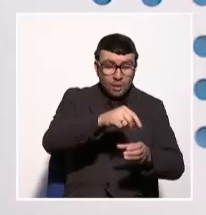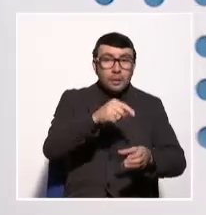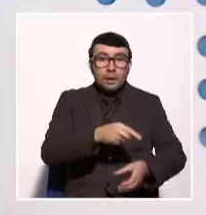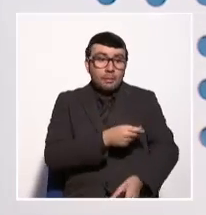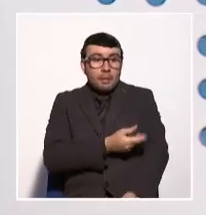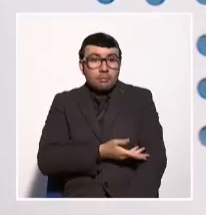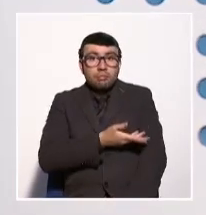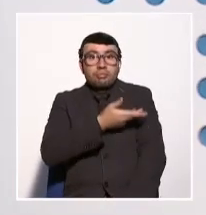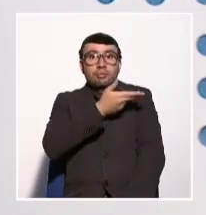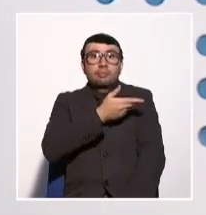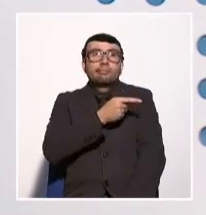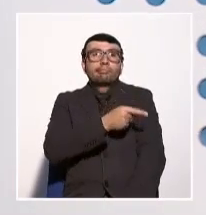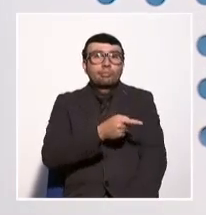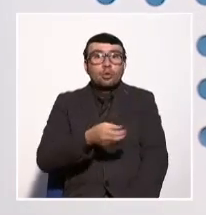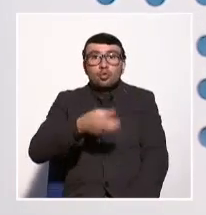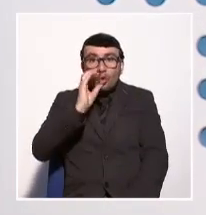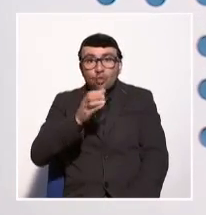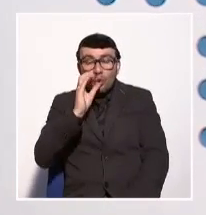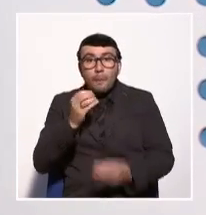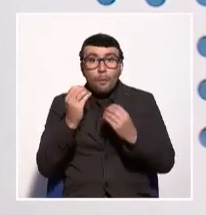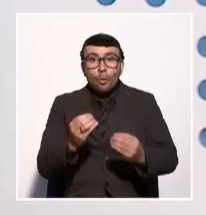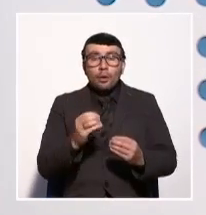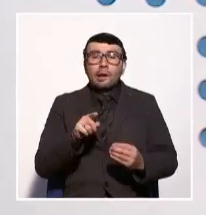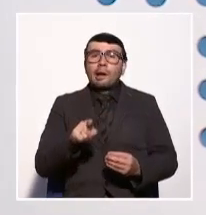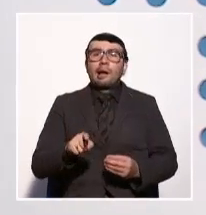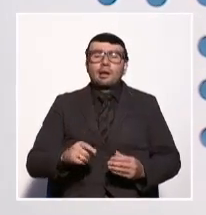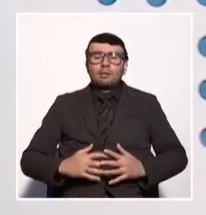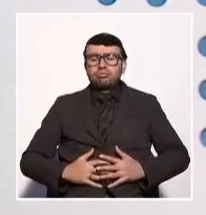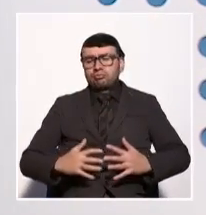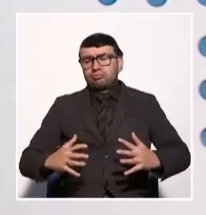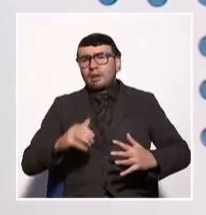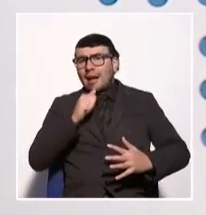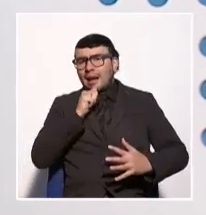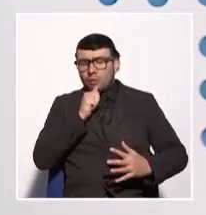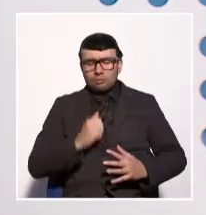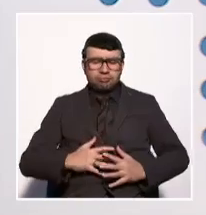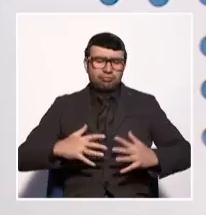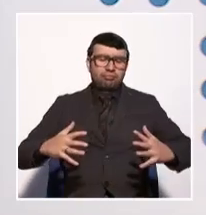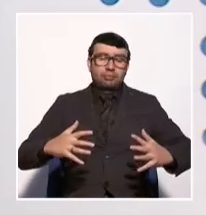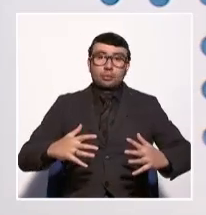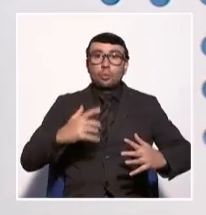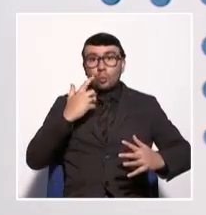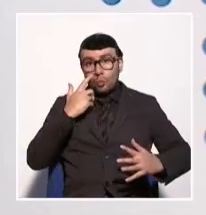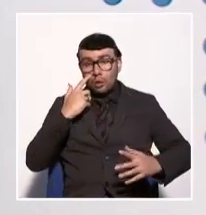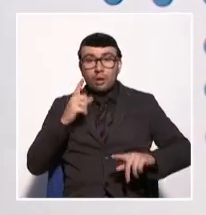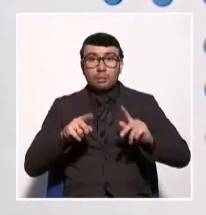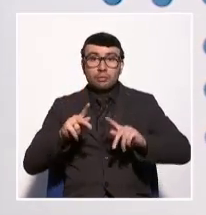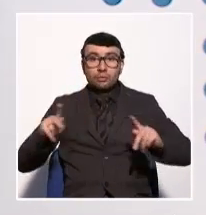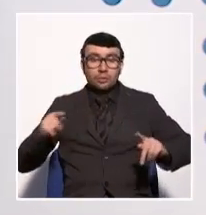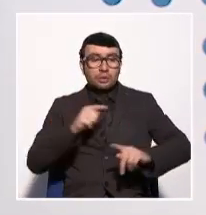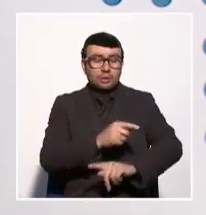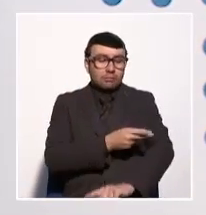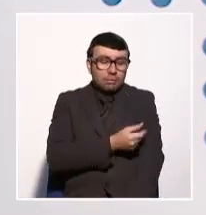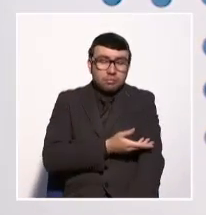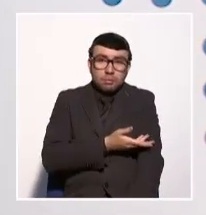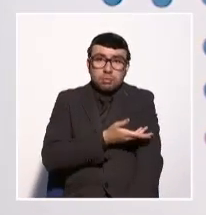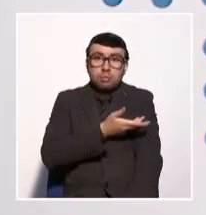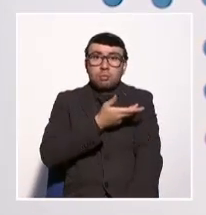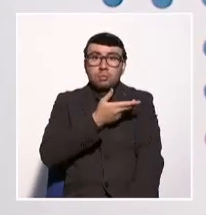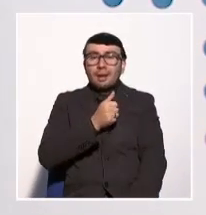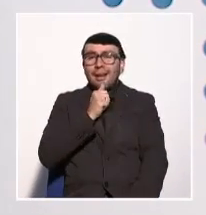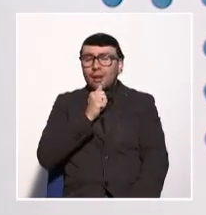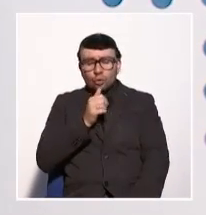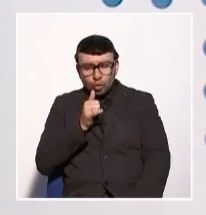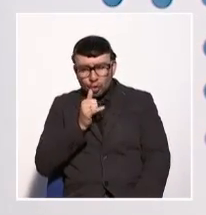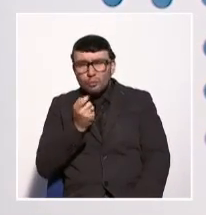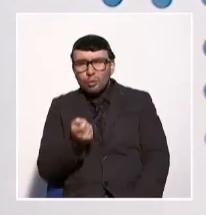retención de líquidos por eso en pacientes hipertensos que tienen problemas con la orina y que están reteniendo líquidos sería mejor